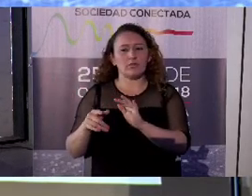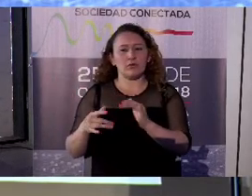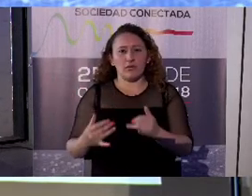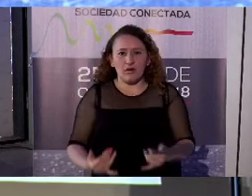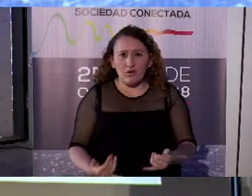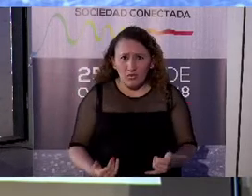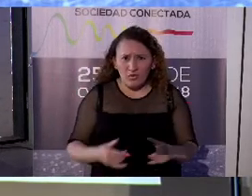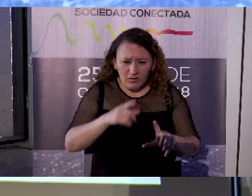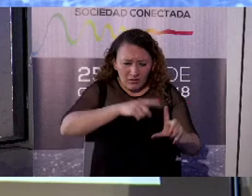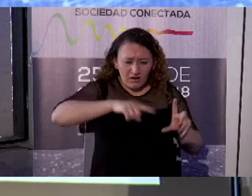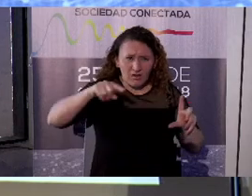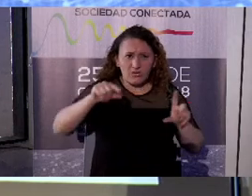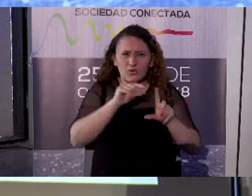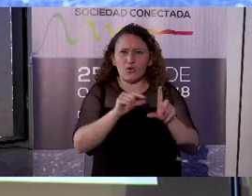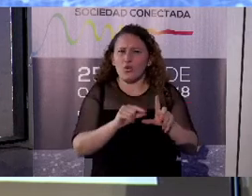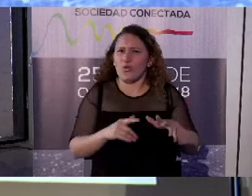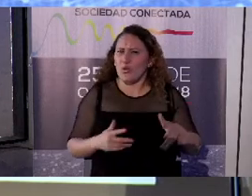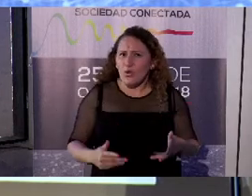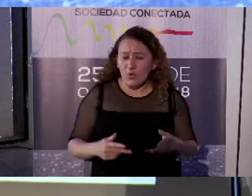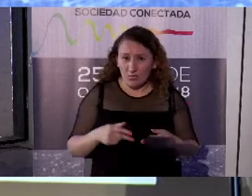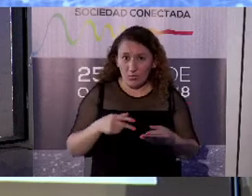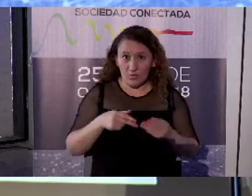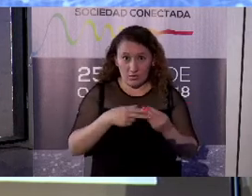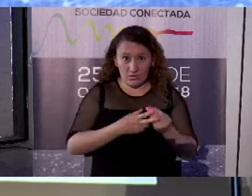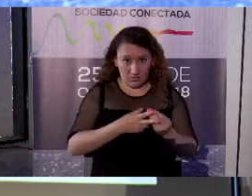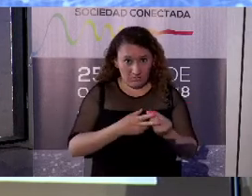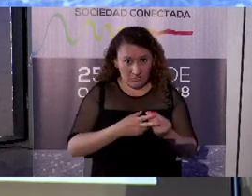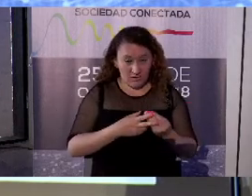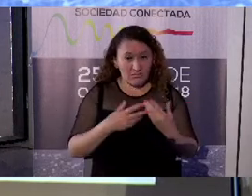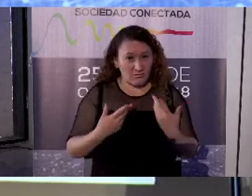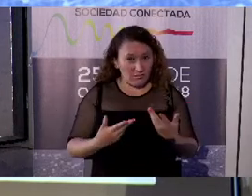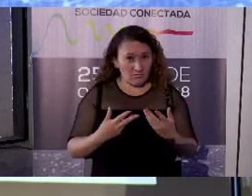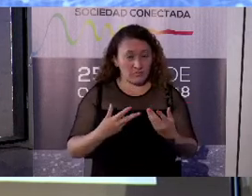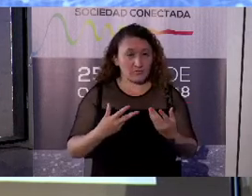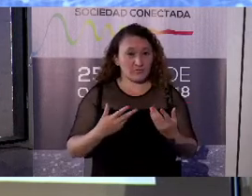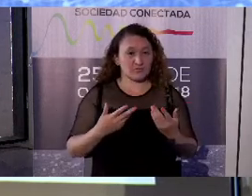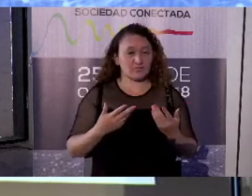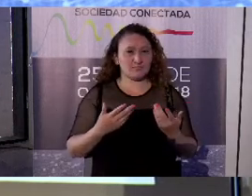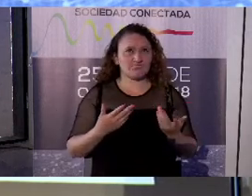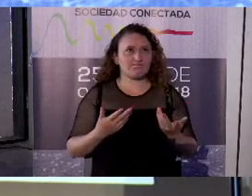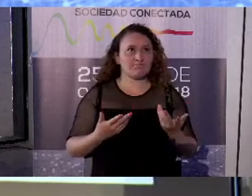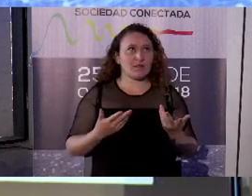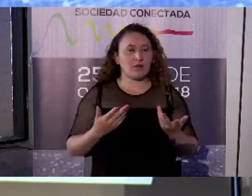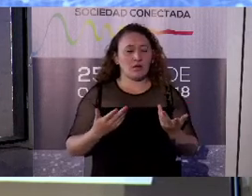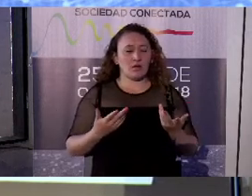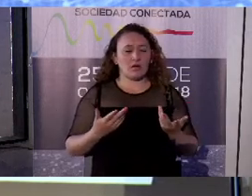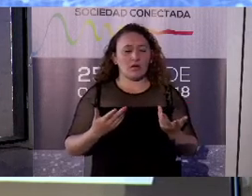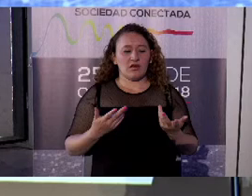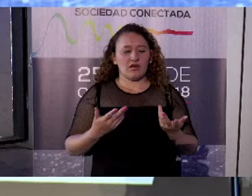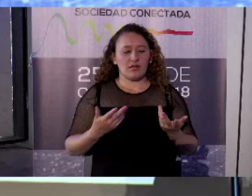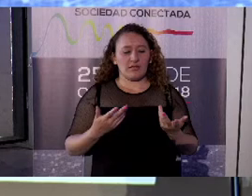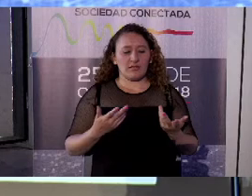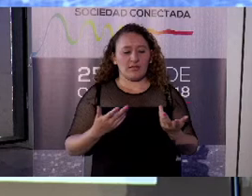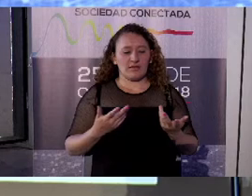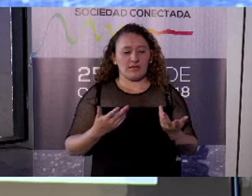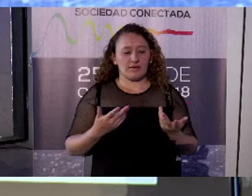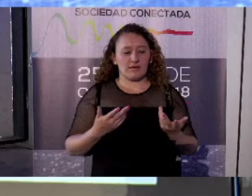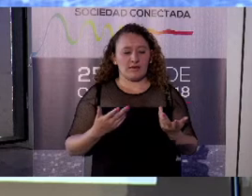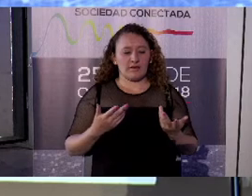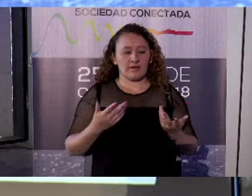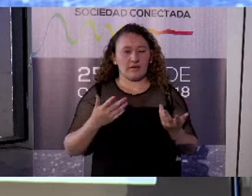hoy no es una herramienta que se desarrolla para no es no es un no es una no es un insumo que se